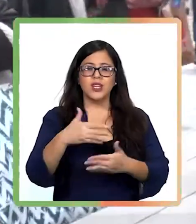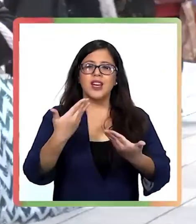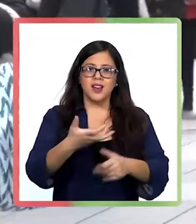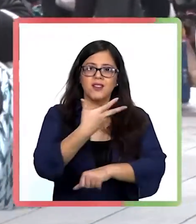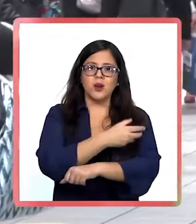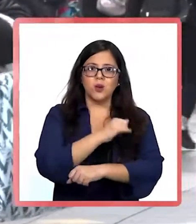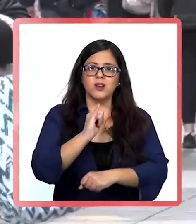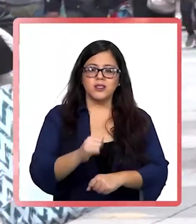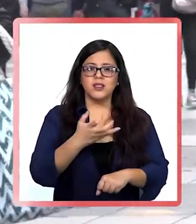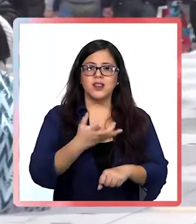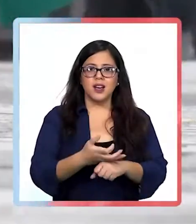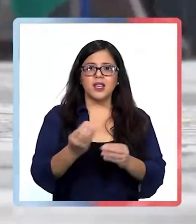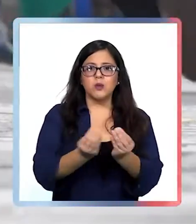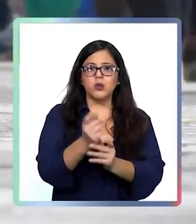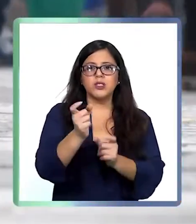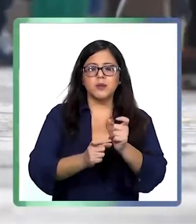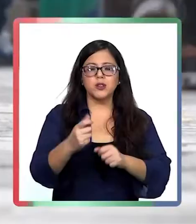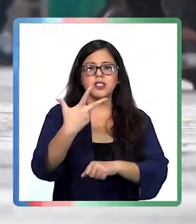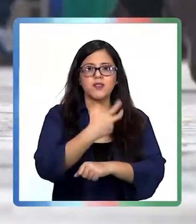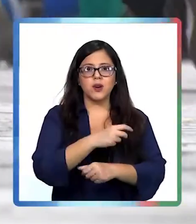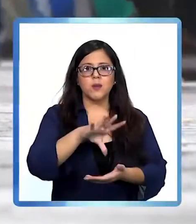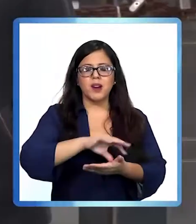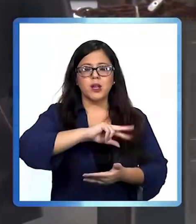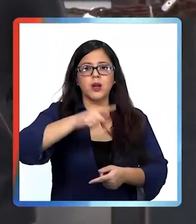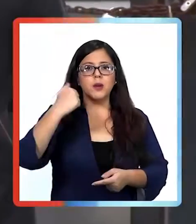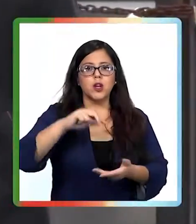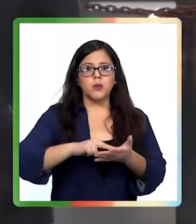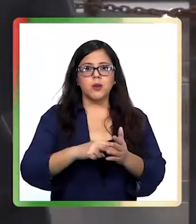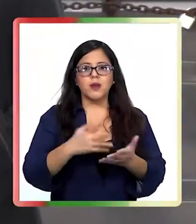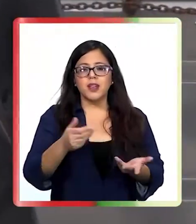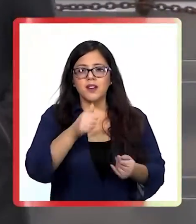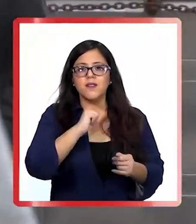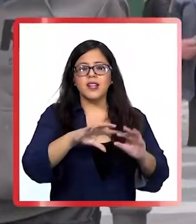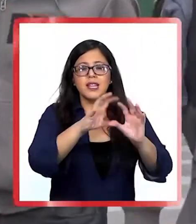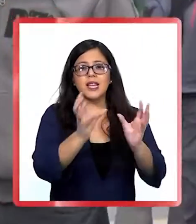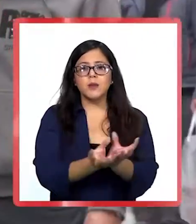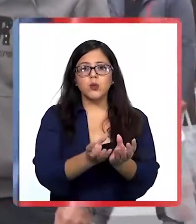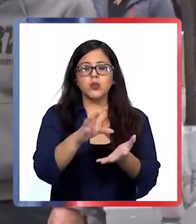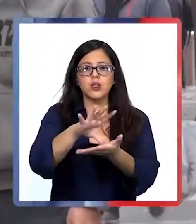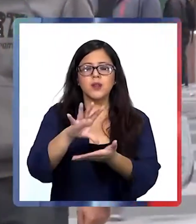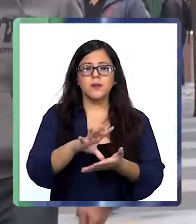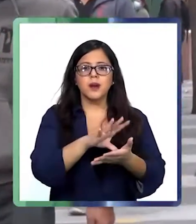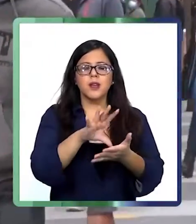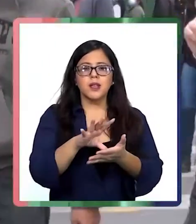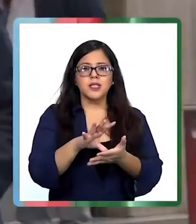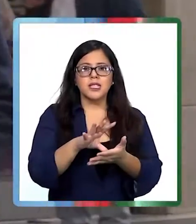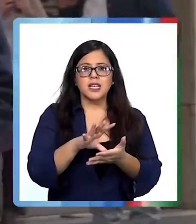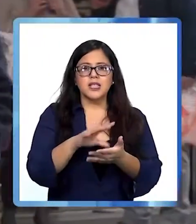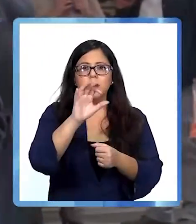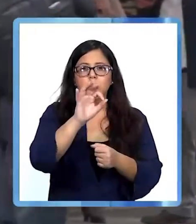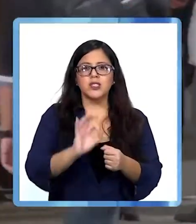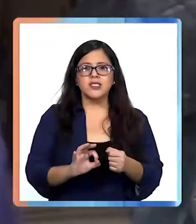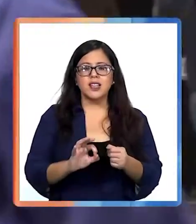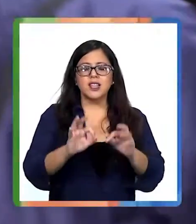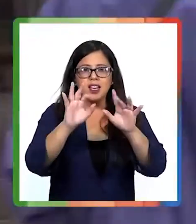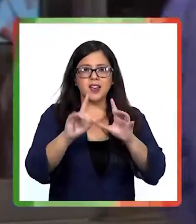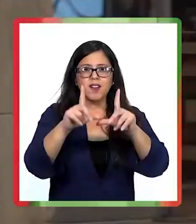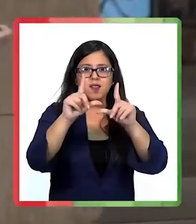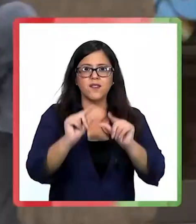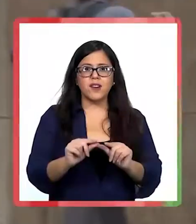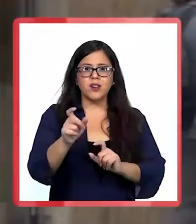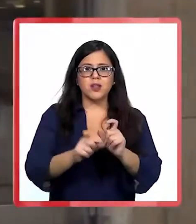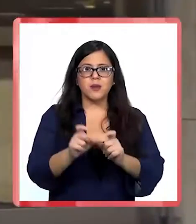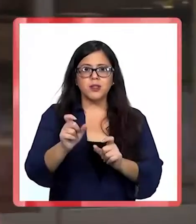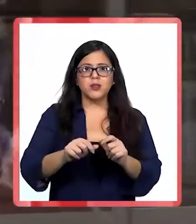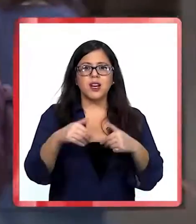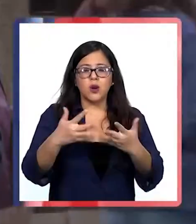porque existen las vacunas y hay un alto porcentaje de personas que están vacunadas en nuestro país. El problema es que falta en el mundo, en muchos países en que hay un